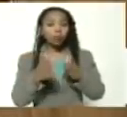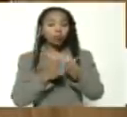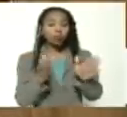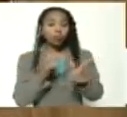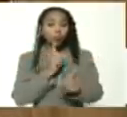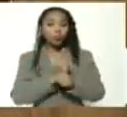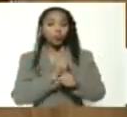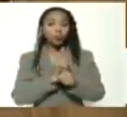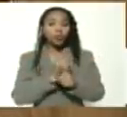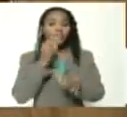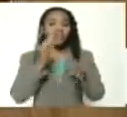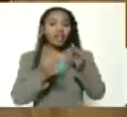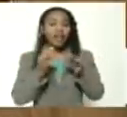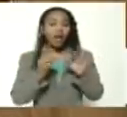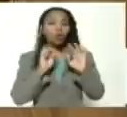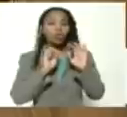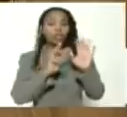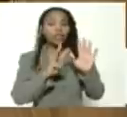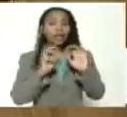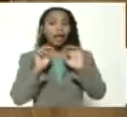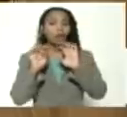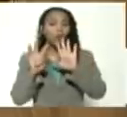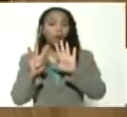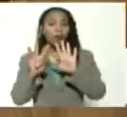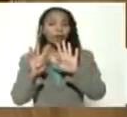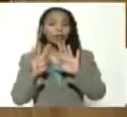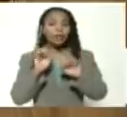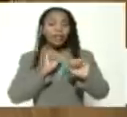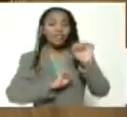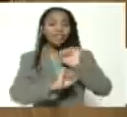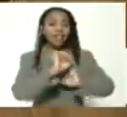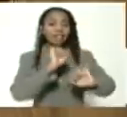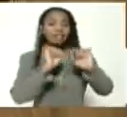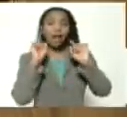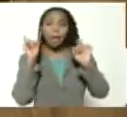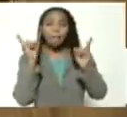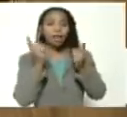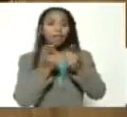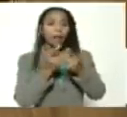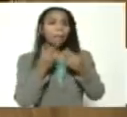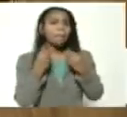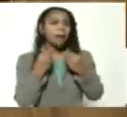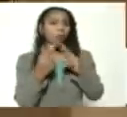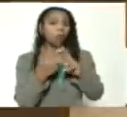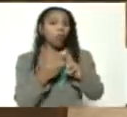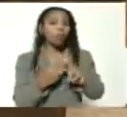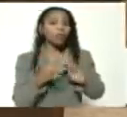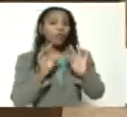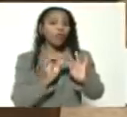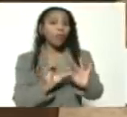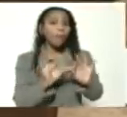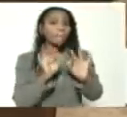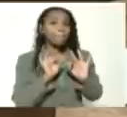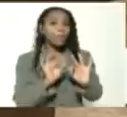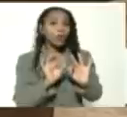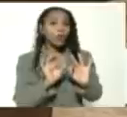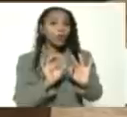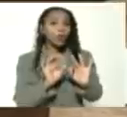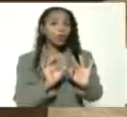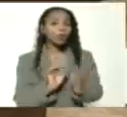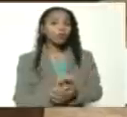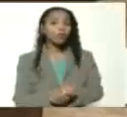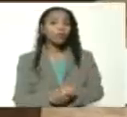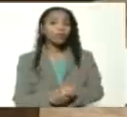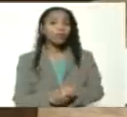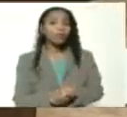de la Fiscalía 89 Nacional de Defensa Ambiental, para que conozca de forma especializada